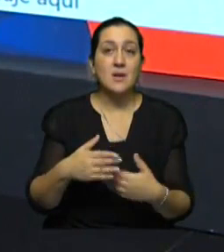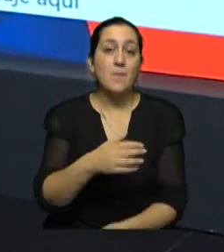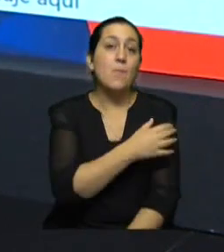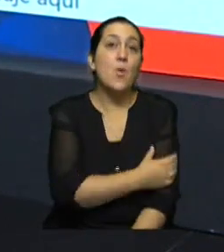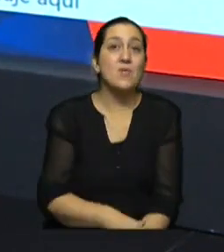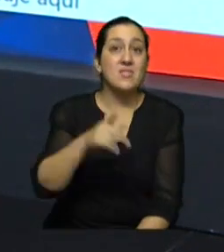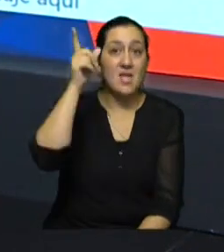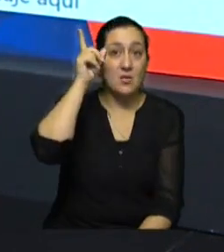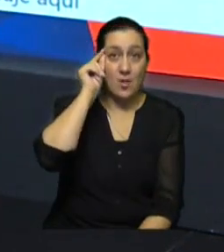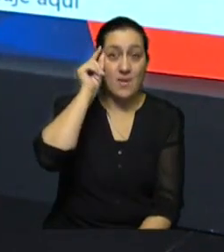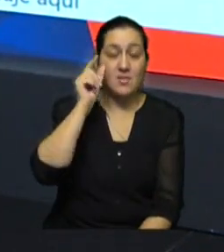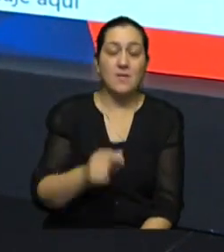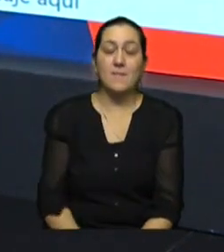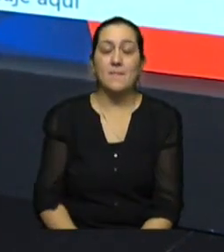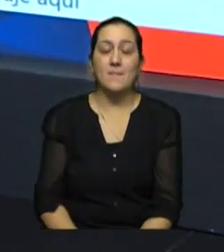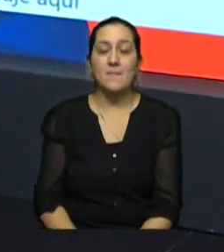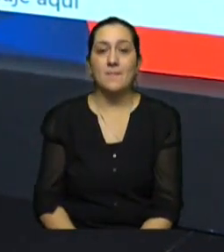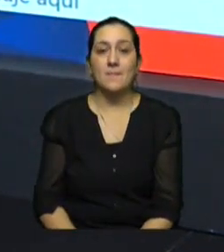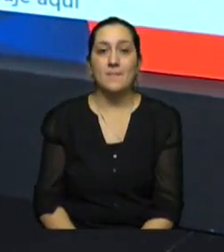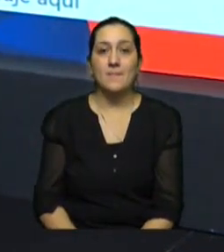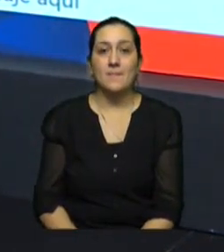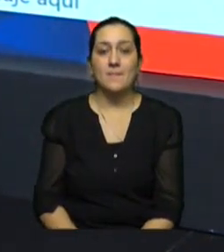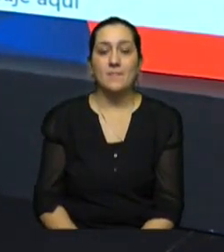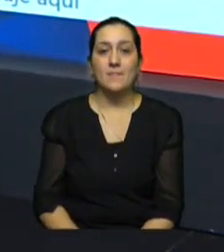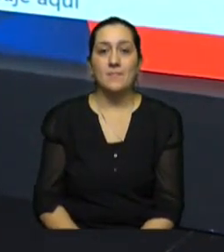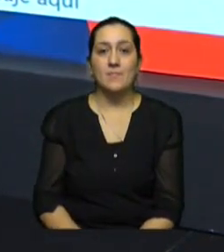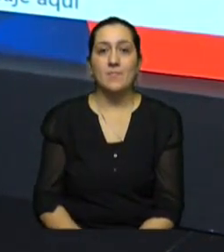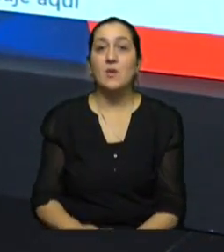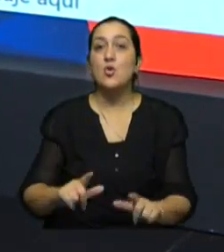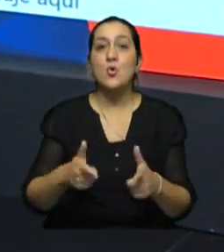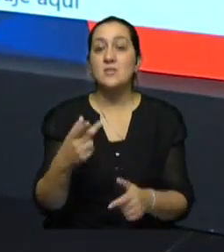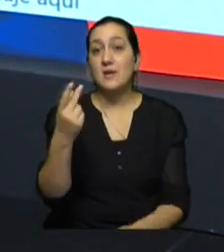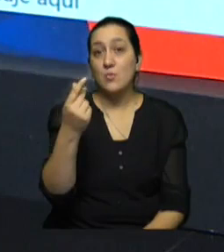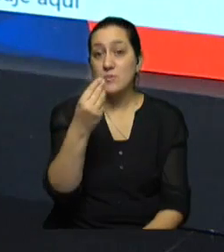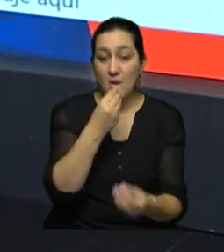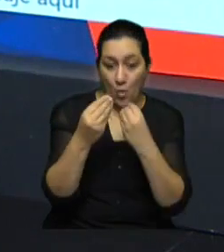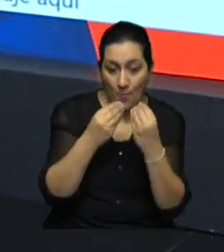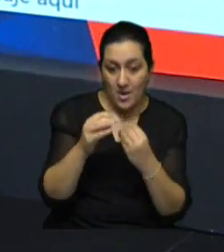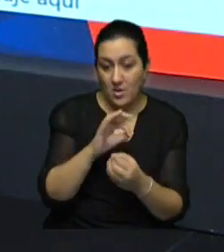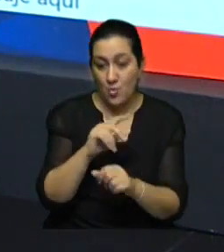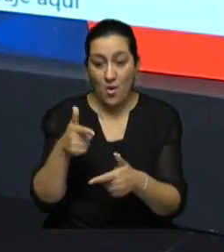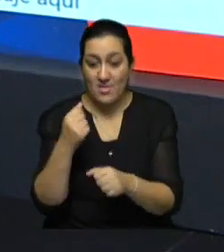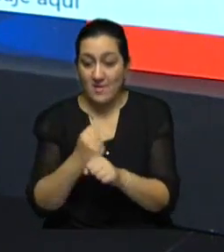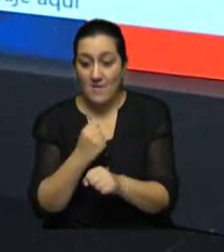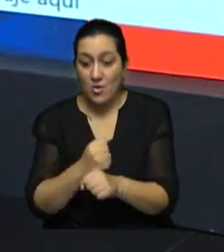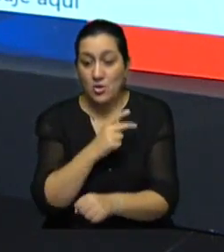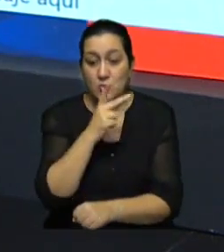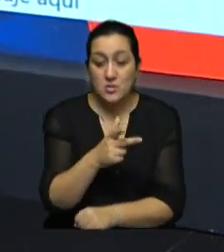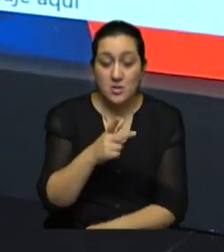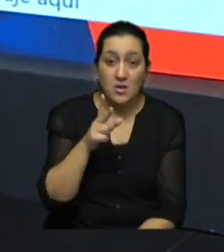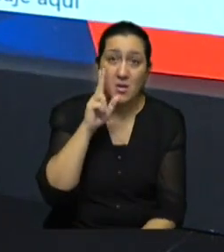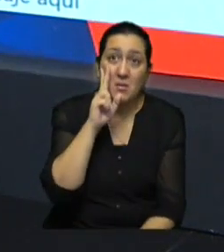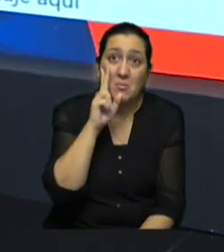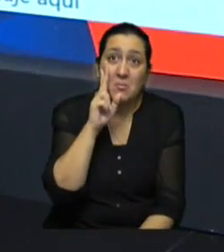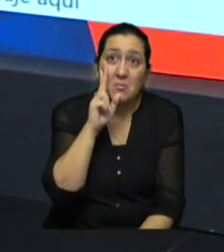más allá del poder adquisitivo. Exactamente lo aclaraba nuestra compañera Flor. No tener recursos para comer, no tener trabajo, que tus hijos miren la vida a través